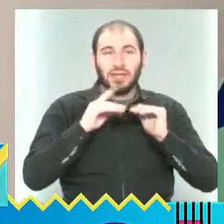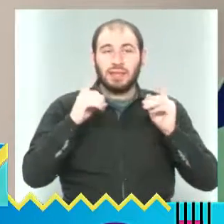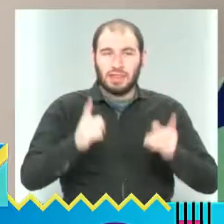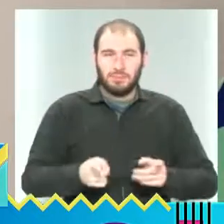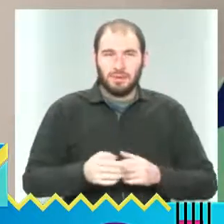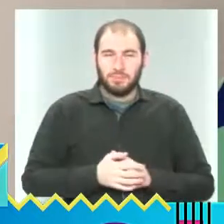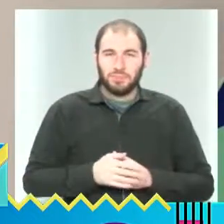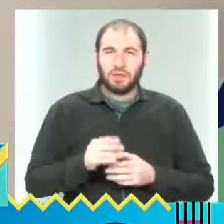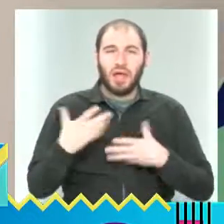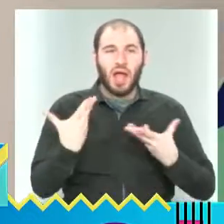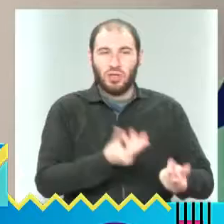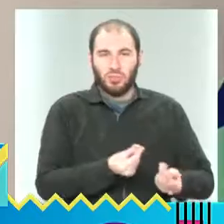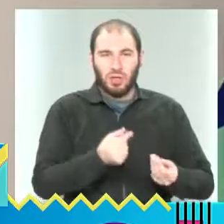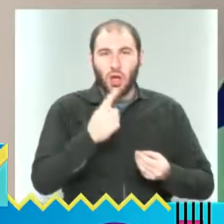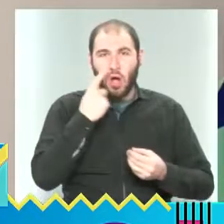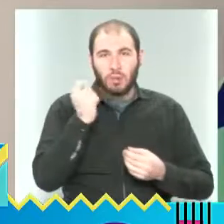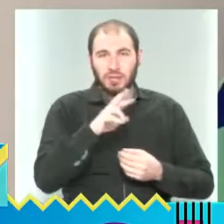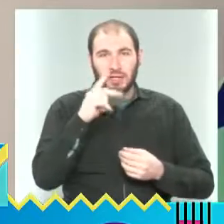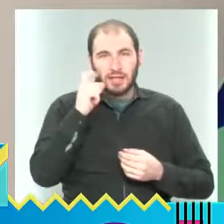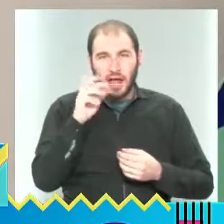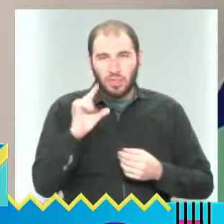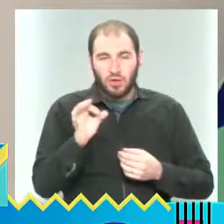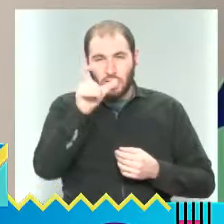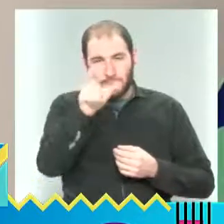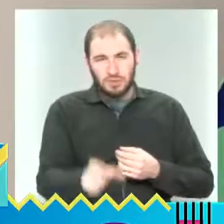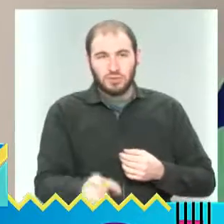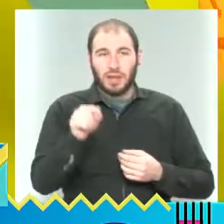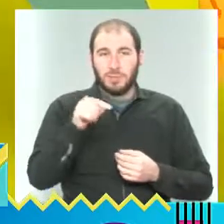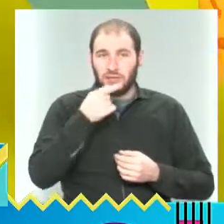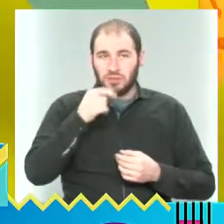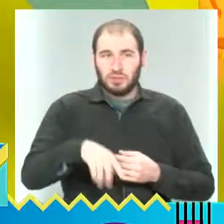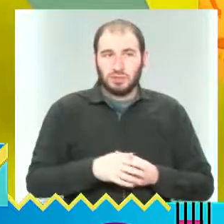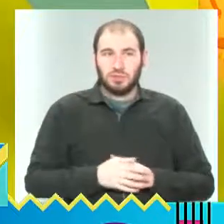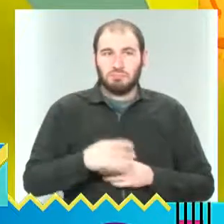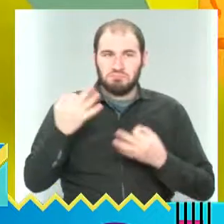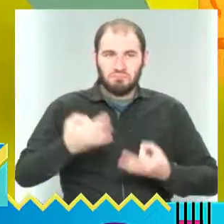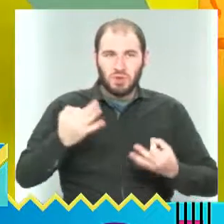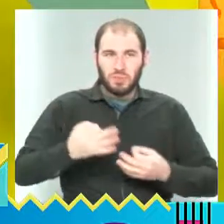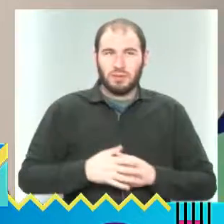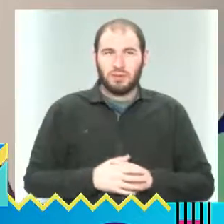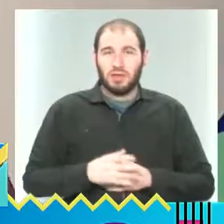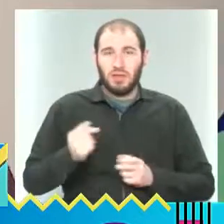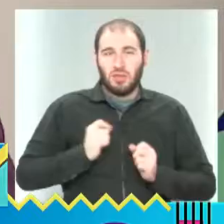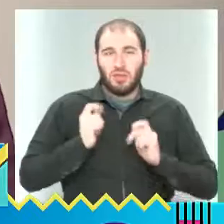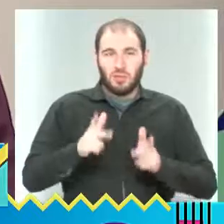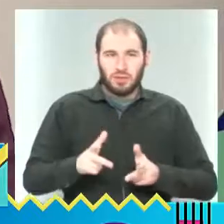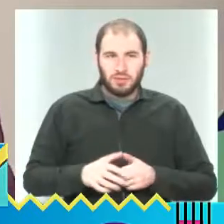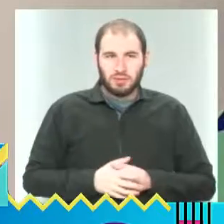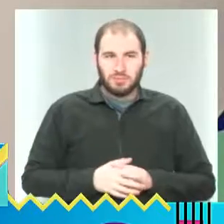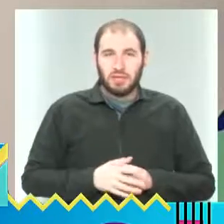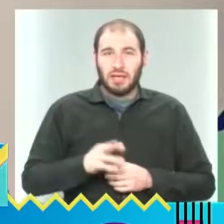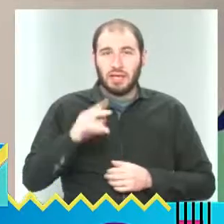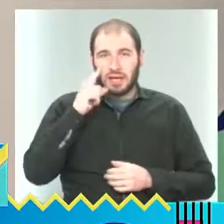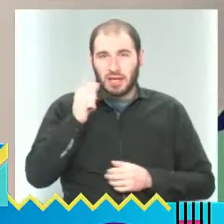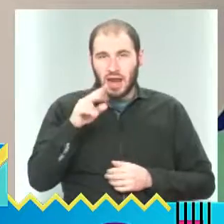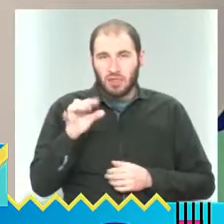alguna manera buscar solidarizarnos con Ricardo, porque es un personaje ya en Mendoza espectacular. Lo que quería decir es lo siguiente, cuando Ricardo